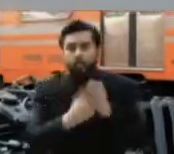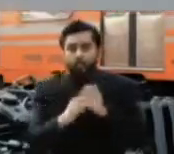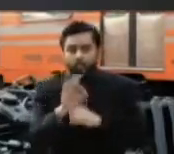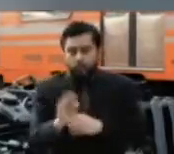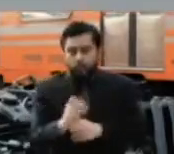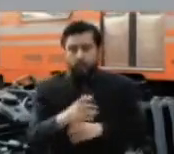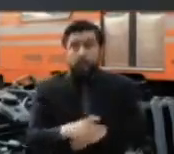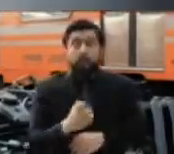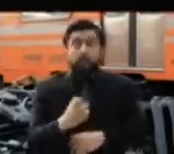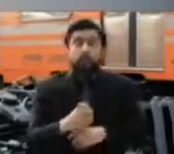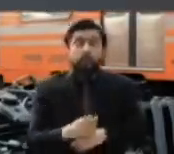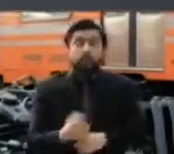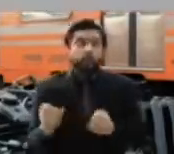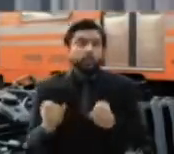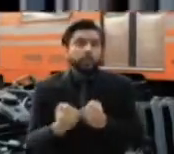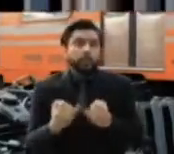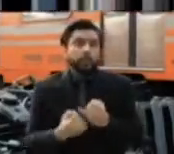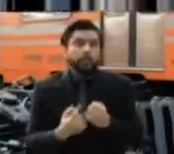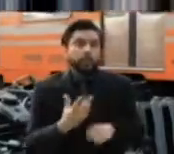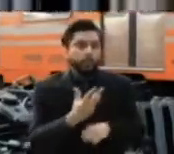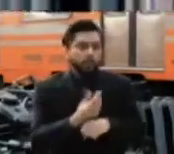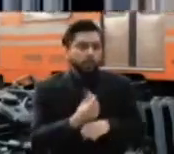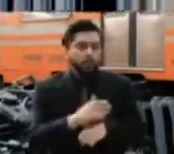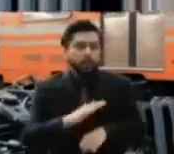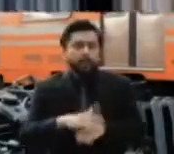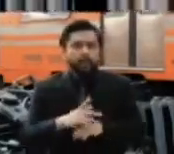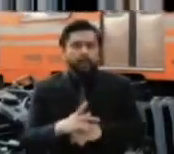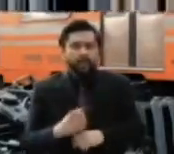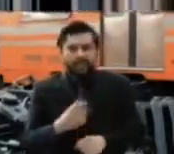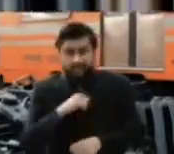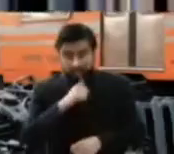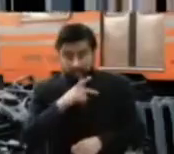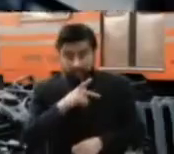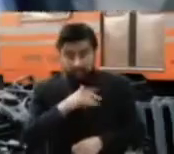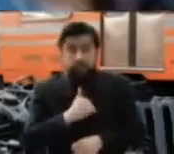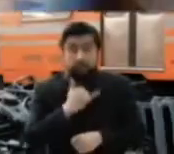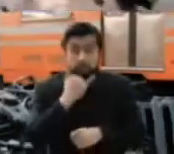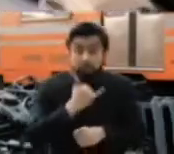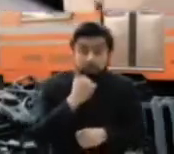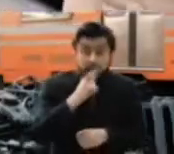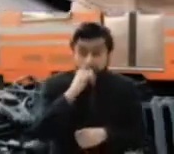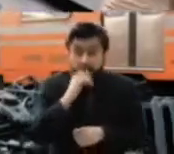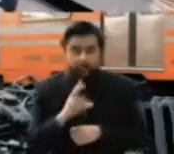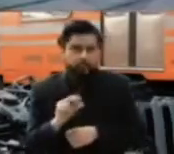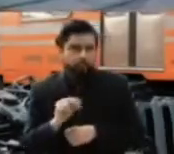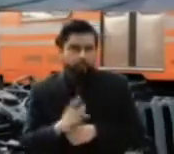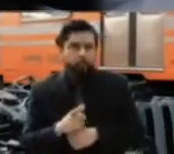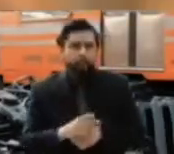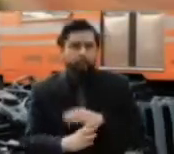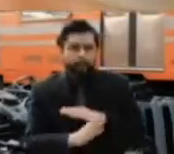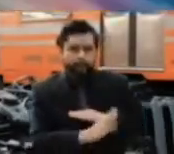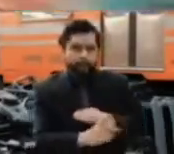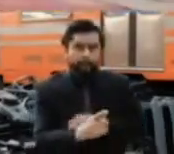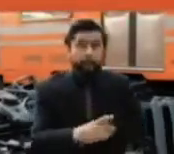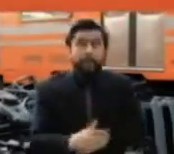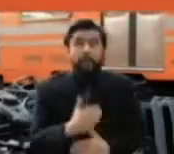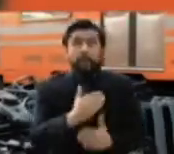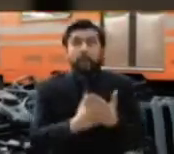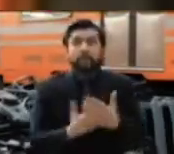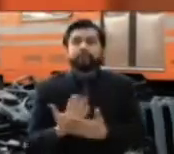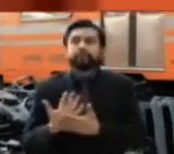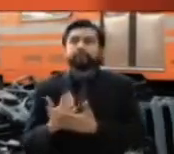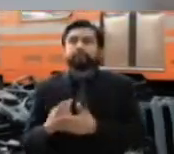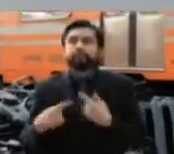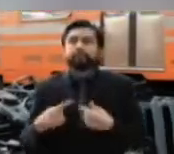eléctrica, menos retrasos por averías, capacidad para 35% más usuarios, menor tiempo de espera